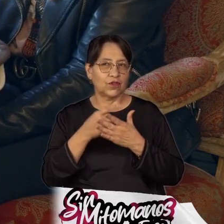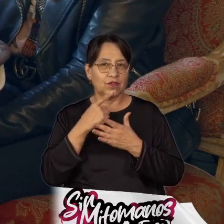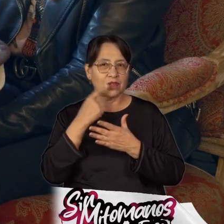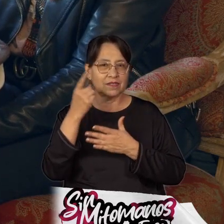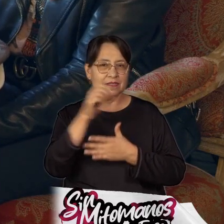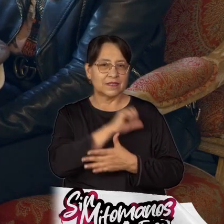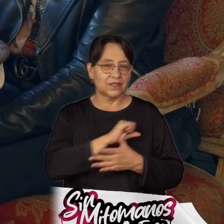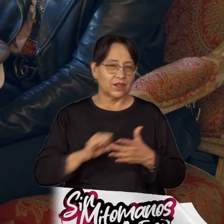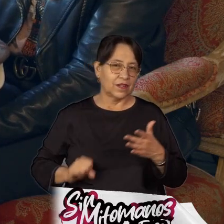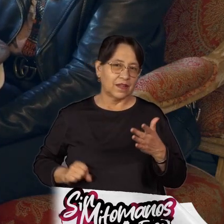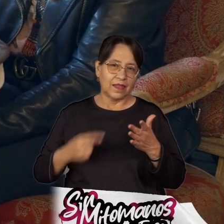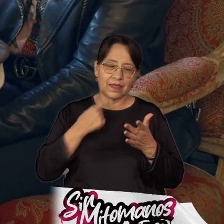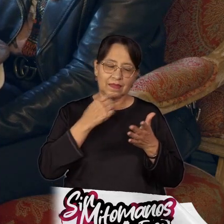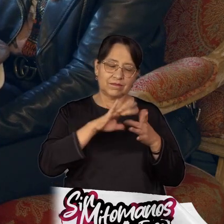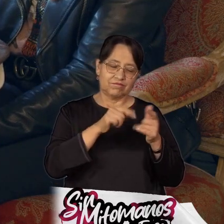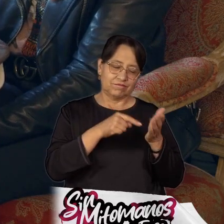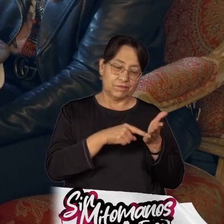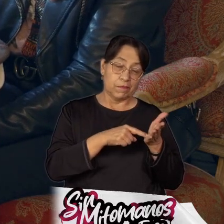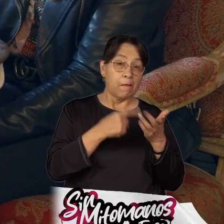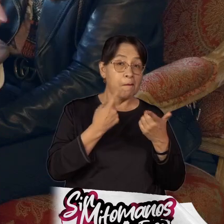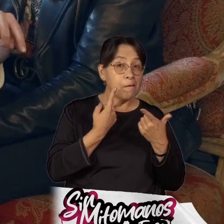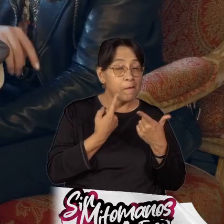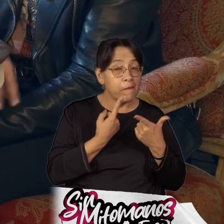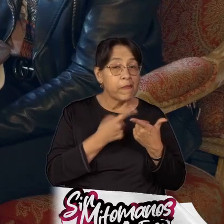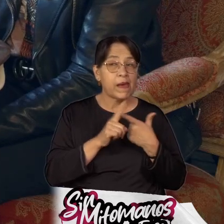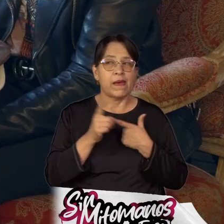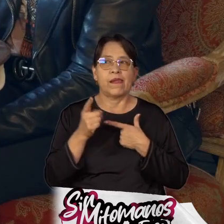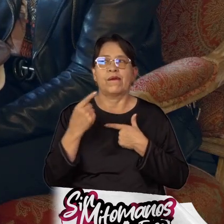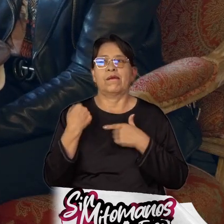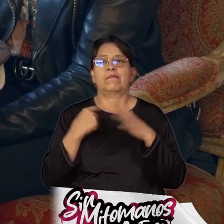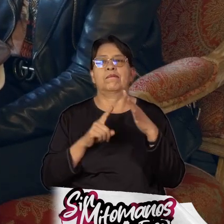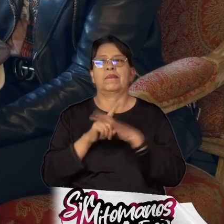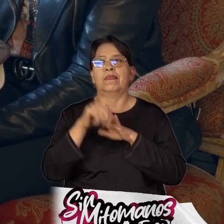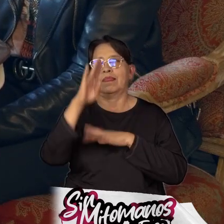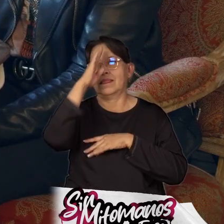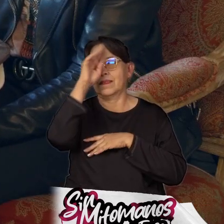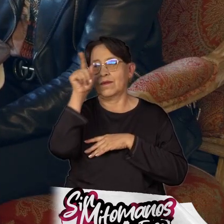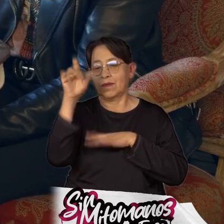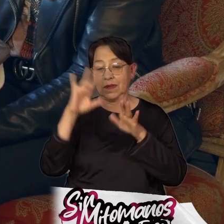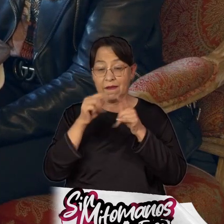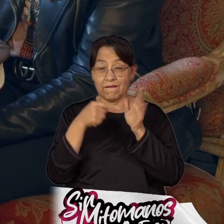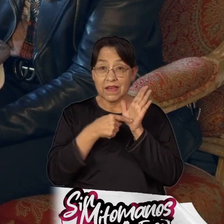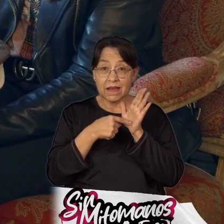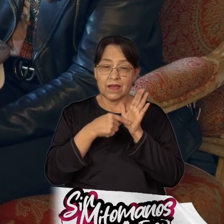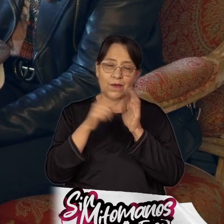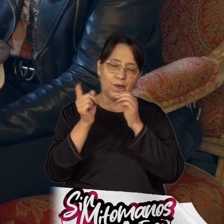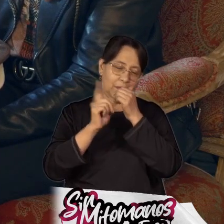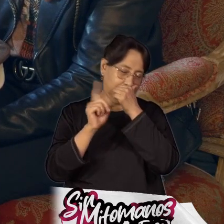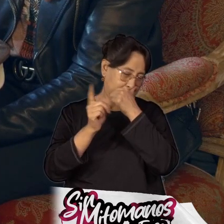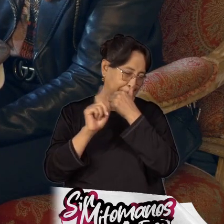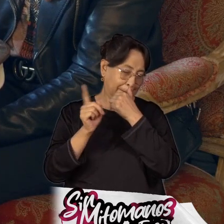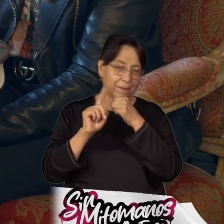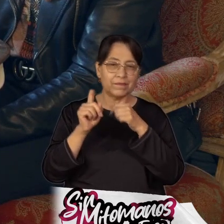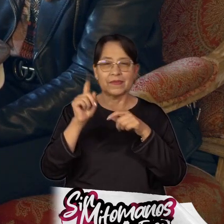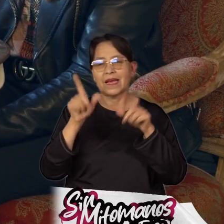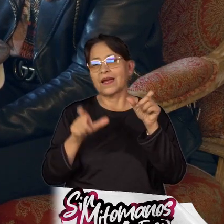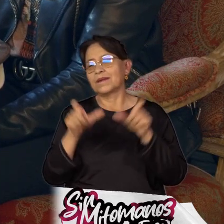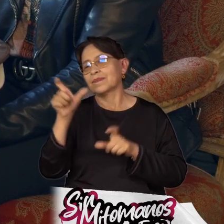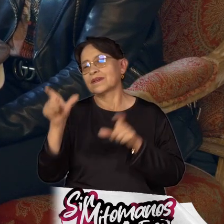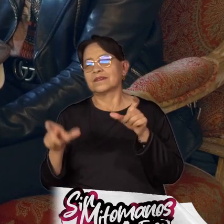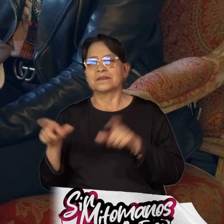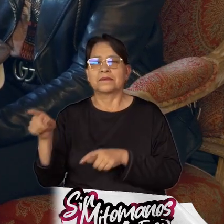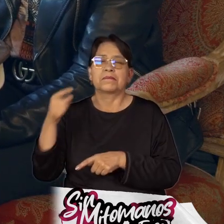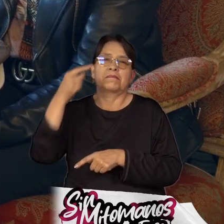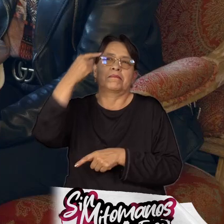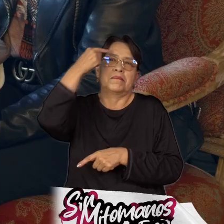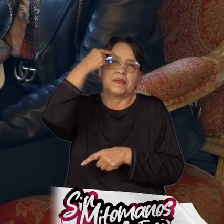palabra del Señor dice. Pero no queremos generar dudas de la palabra del Señor. Simplemente que hay posturas al mismo